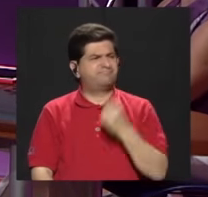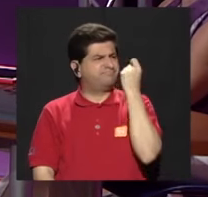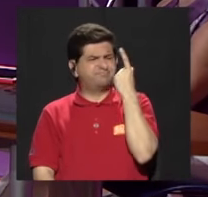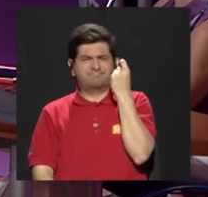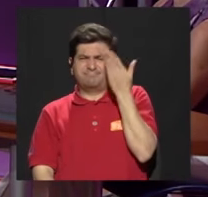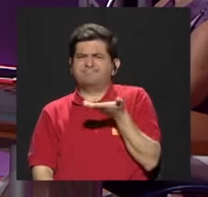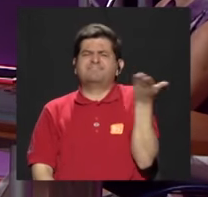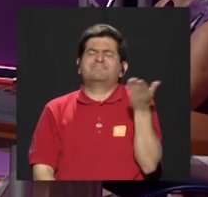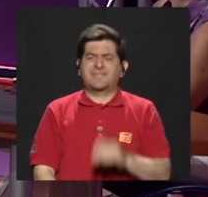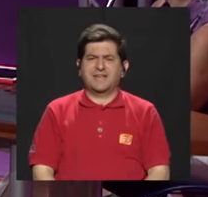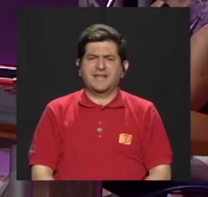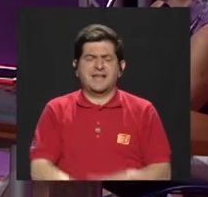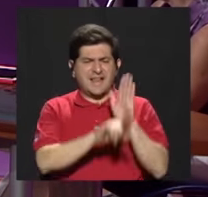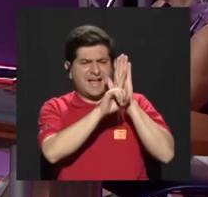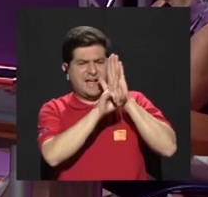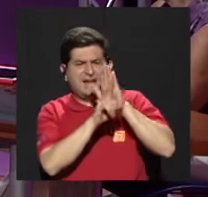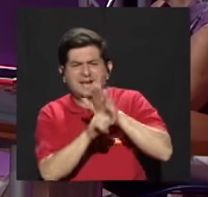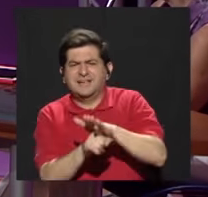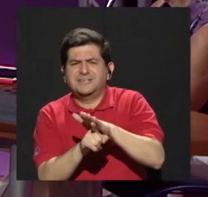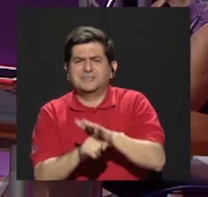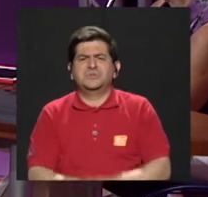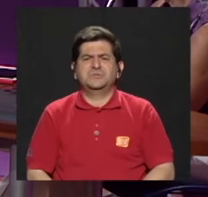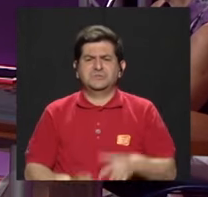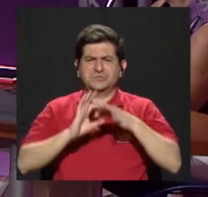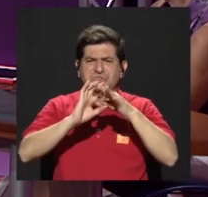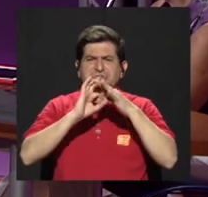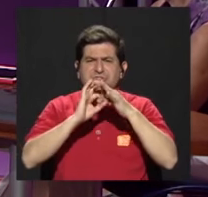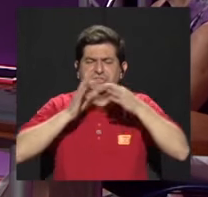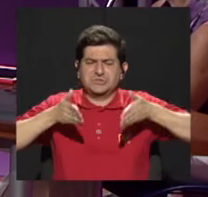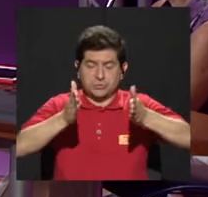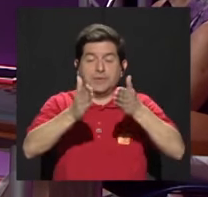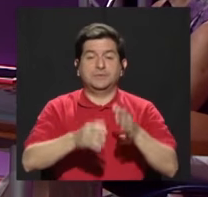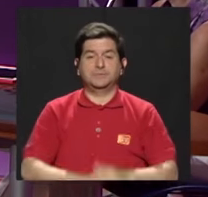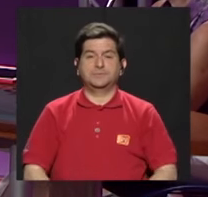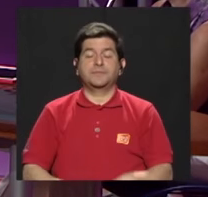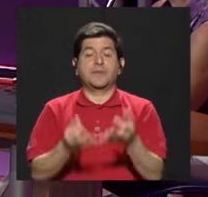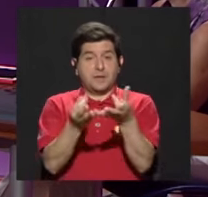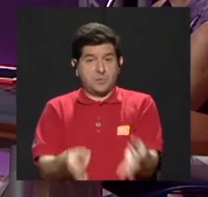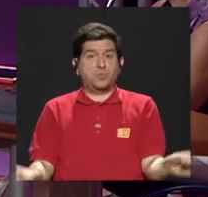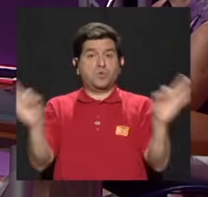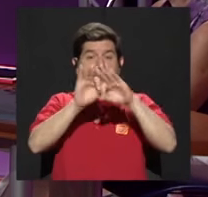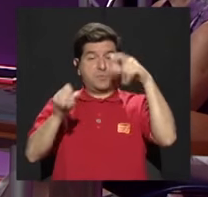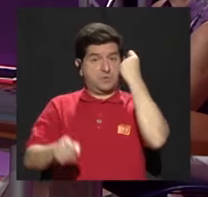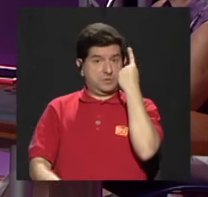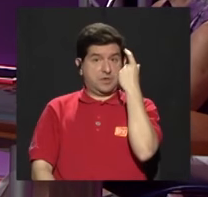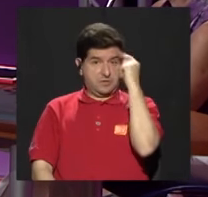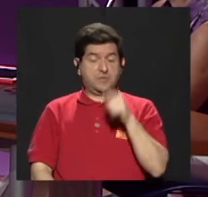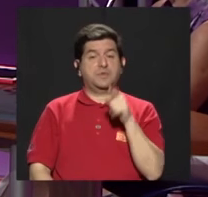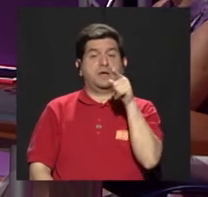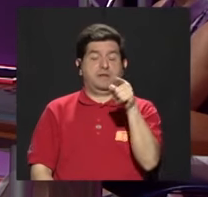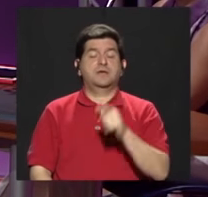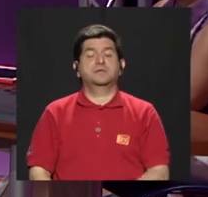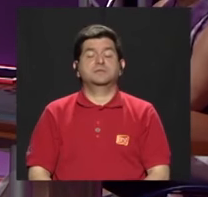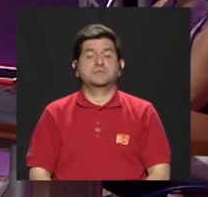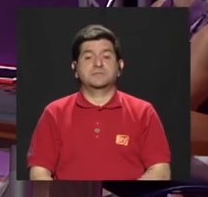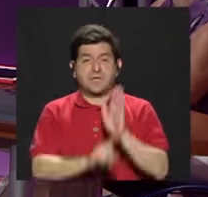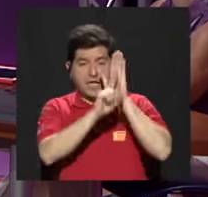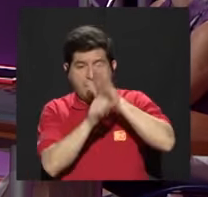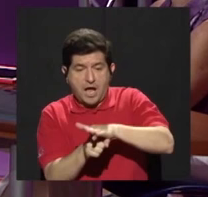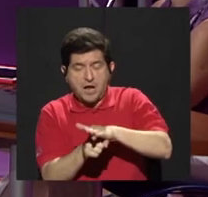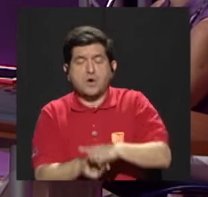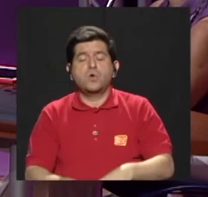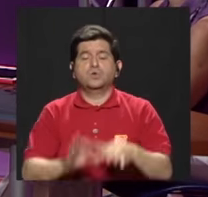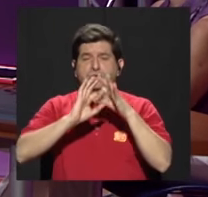por acoso sexual callejero? Bueno, es importante en principio entender que el acoso sexual, ¿verdad?, es